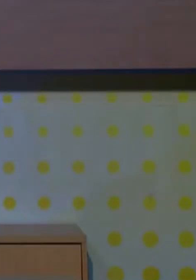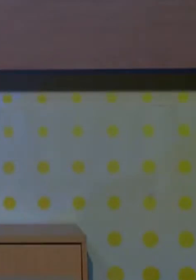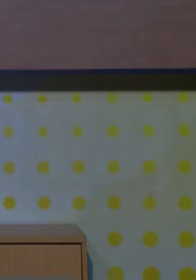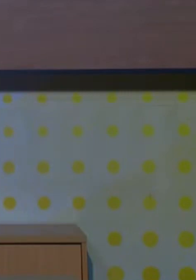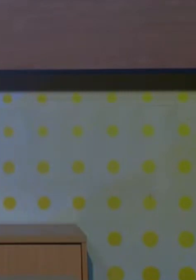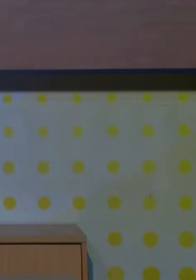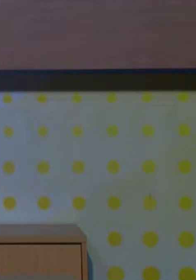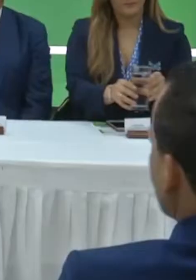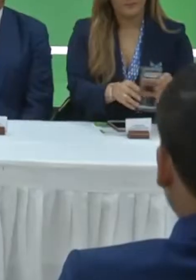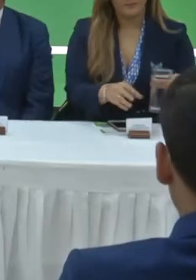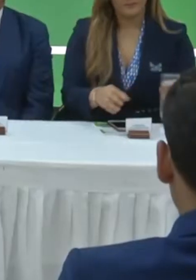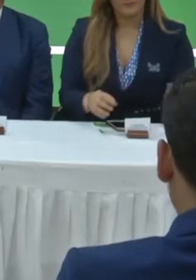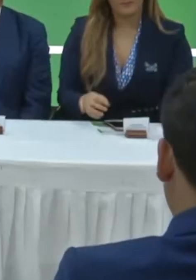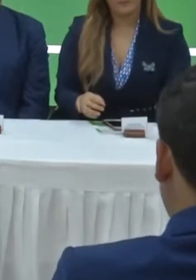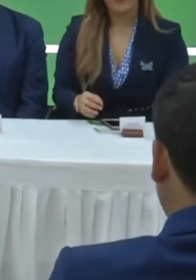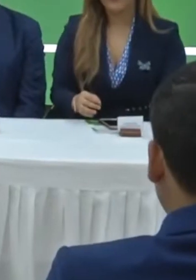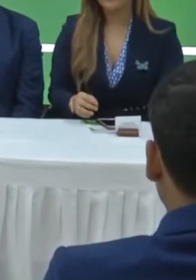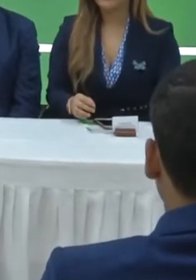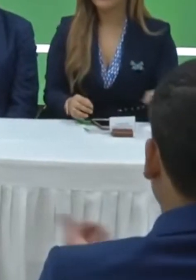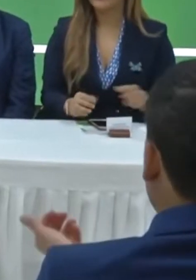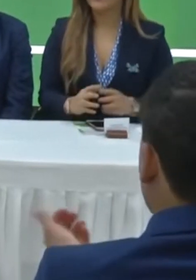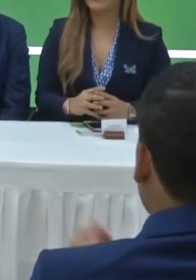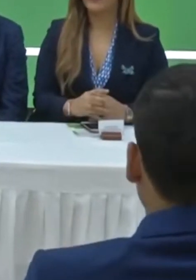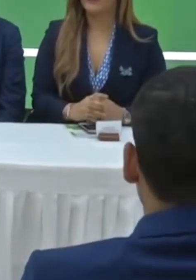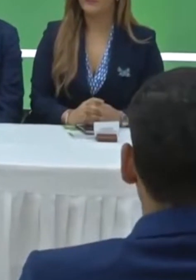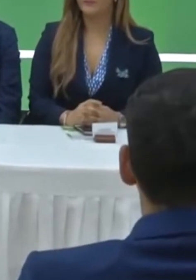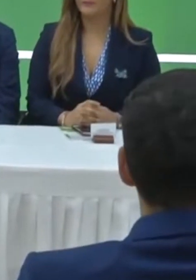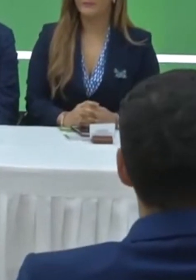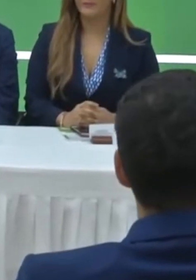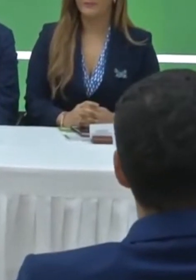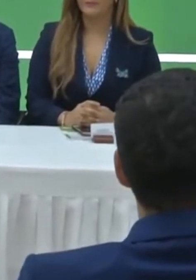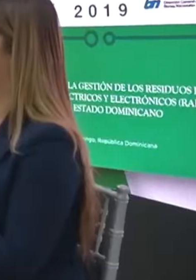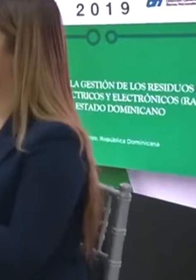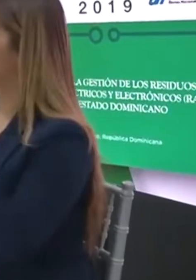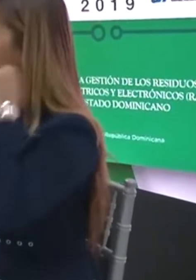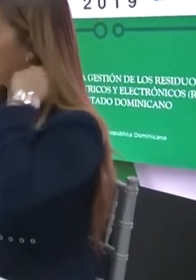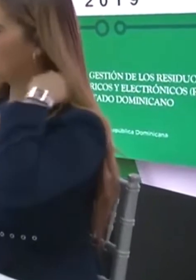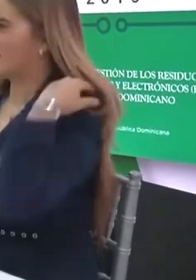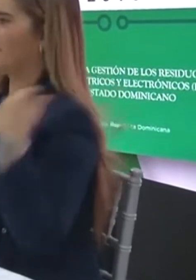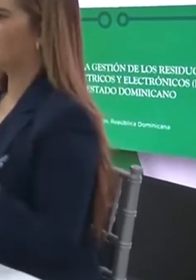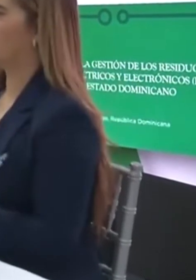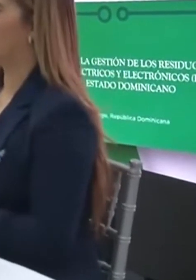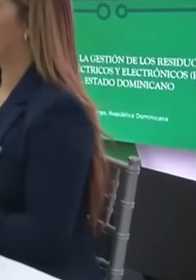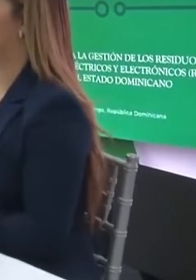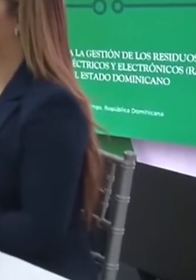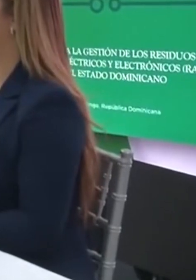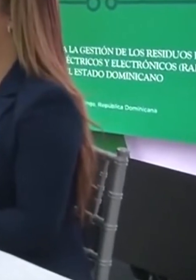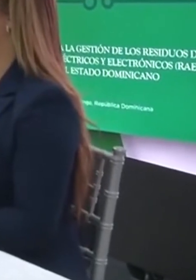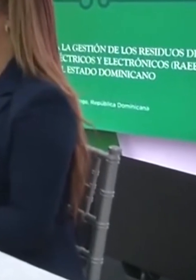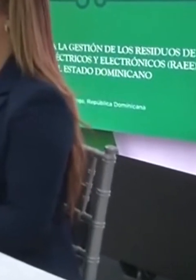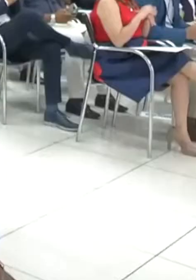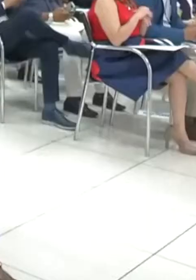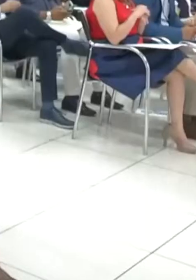de servicios. El gobierno impulsa nuevas tecnologías que buscan ampliar las ventajas competitivas para